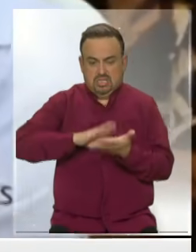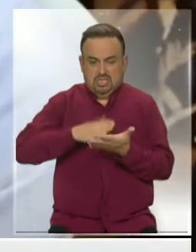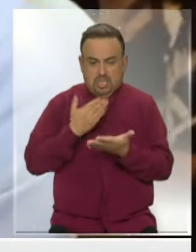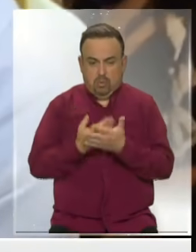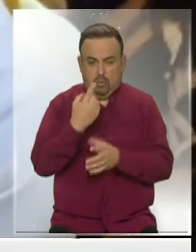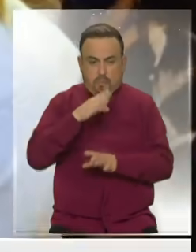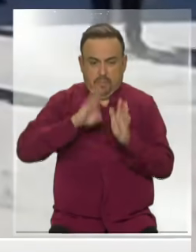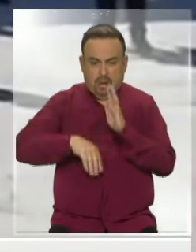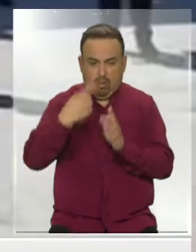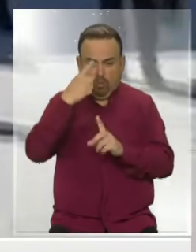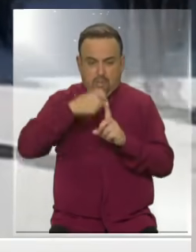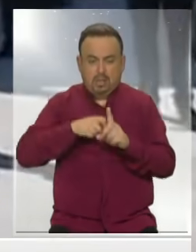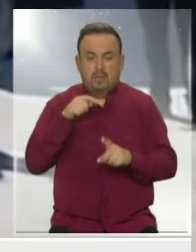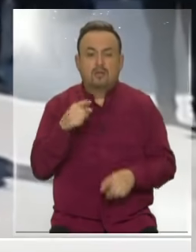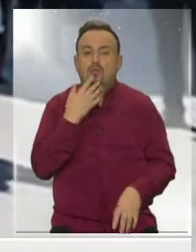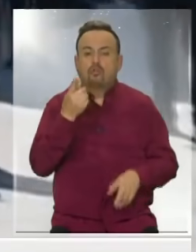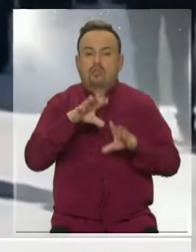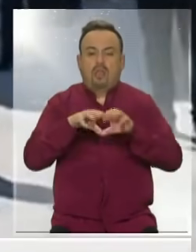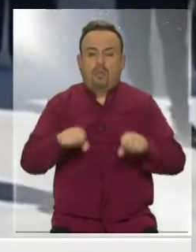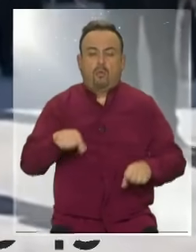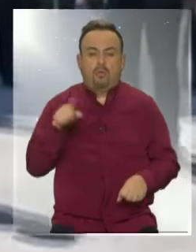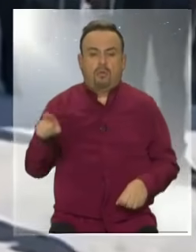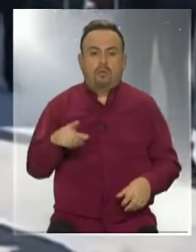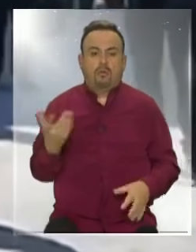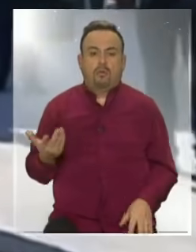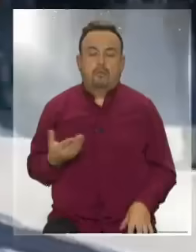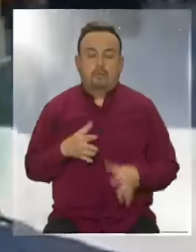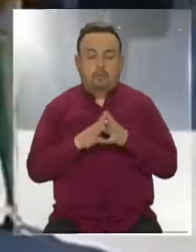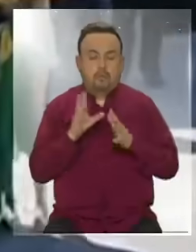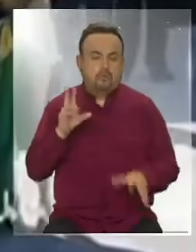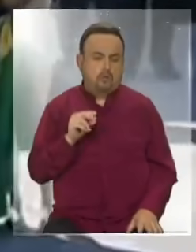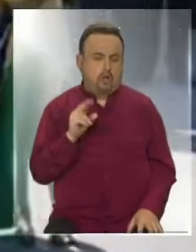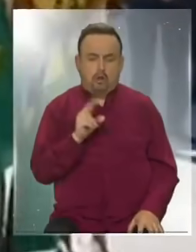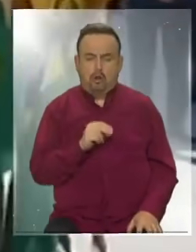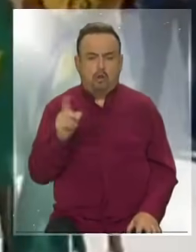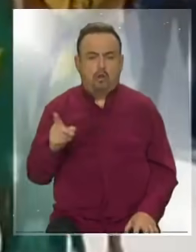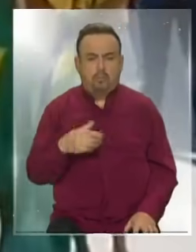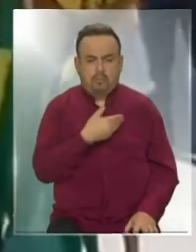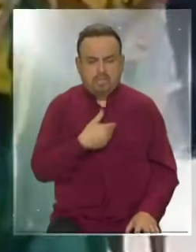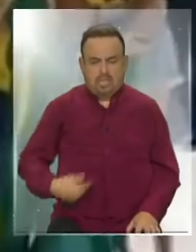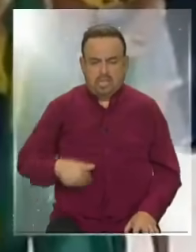un mes, ambos por no estar de acuerdo con la polémica y negacionista posición del mandatario.